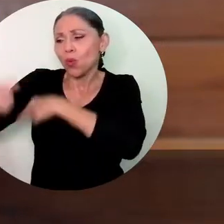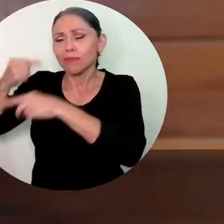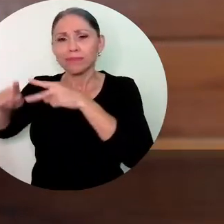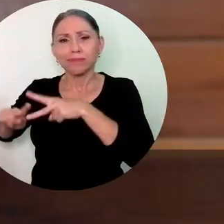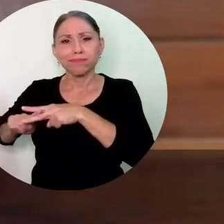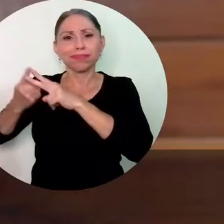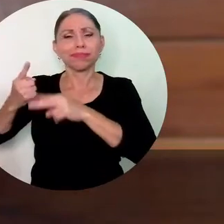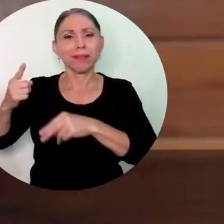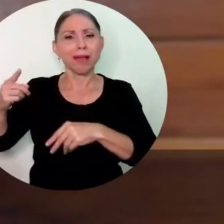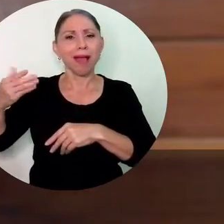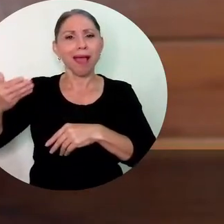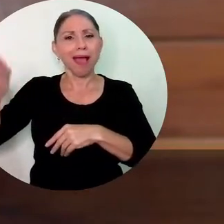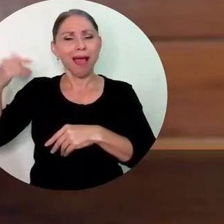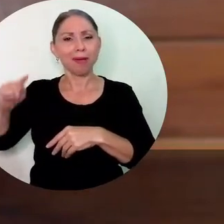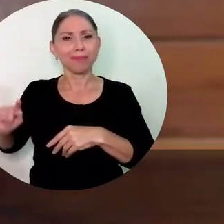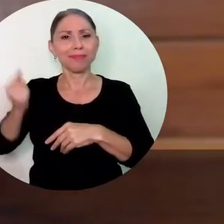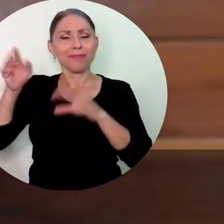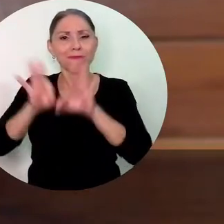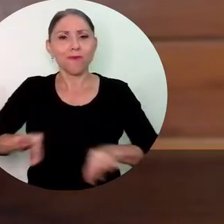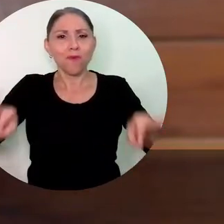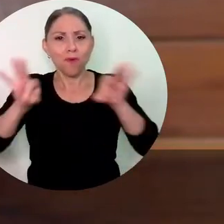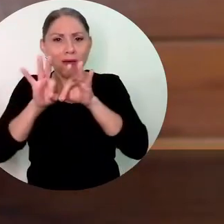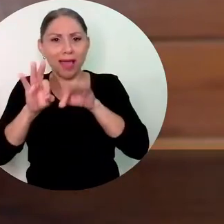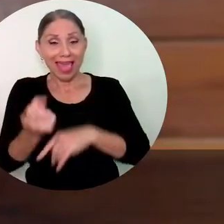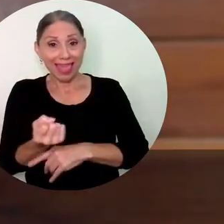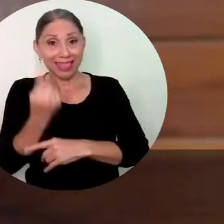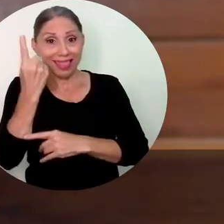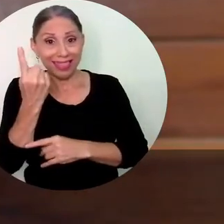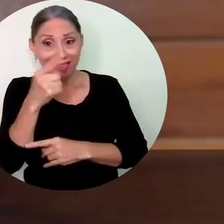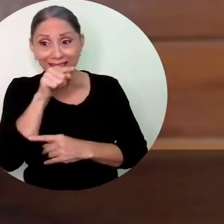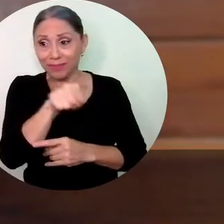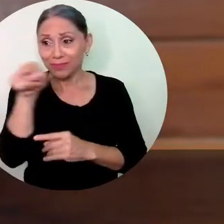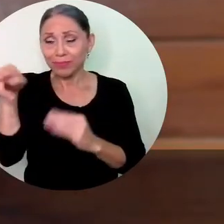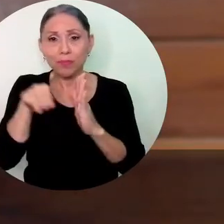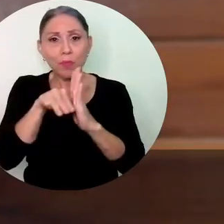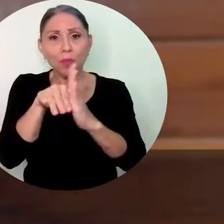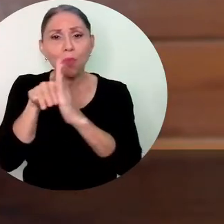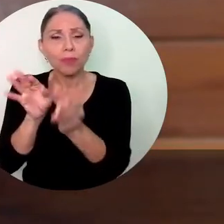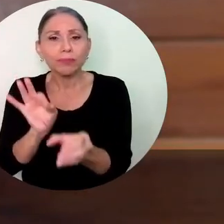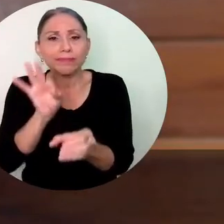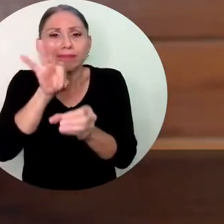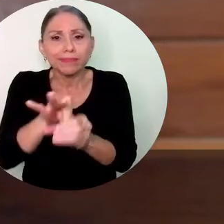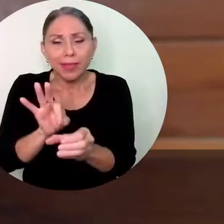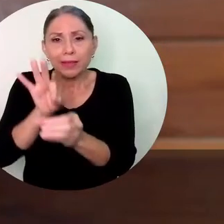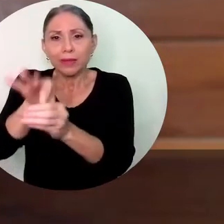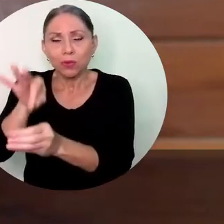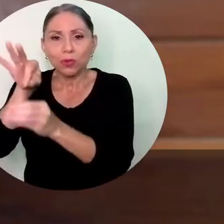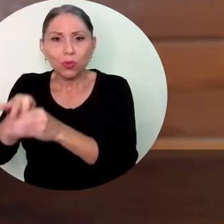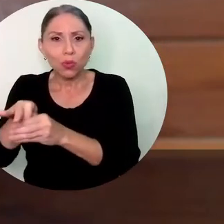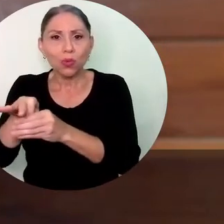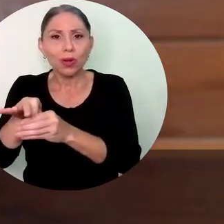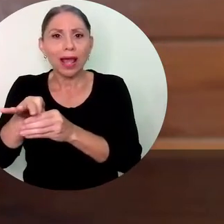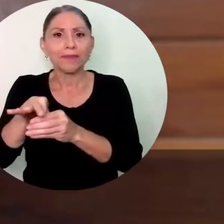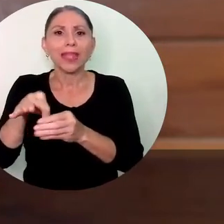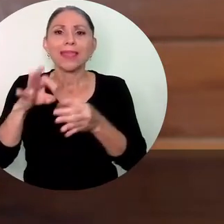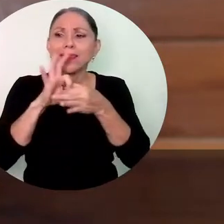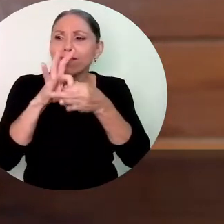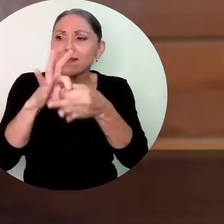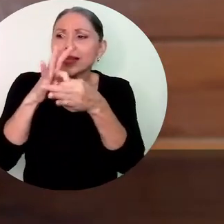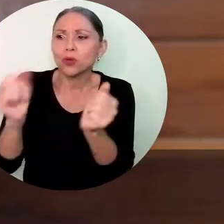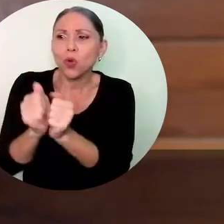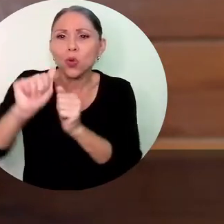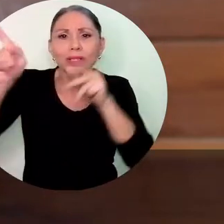fundamental. Es entender que estos modelos de agricultura, de relación con